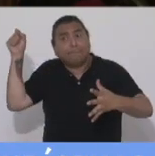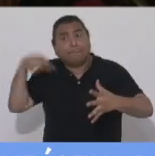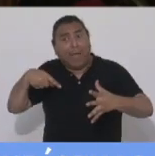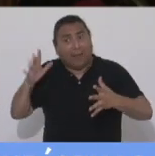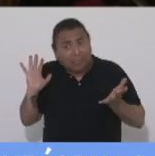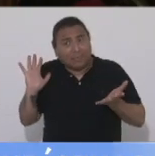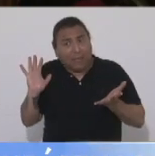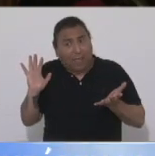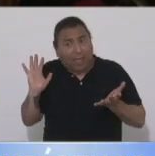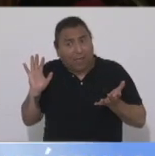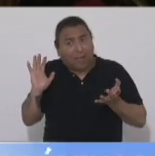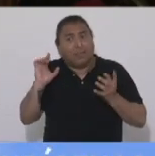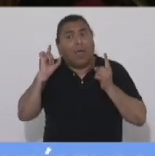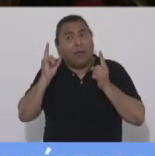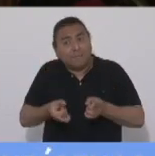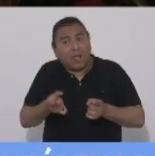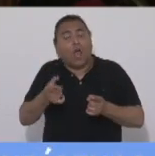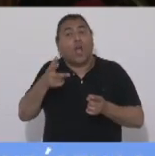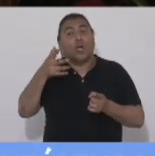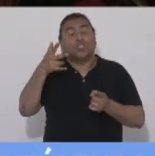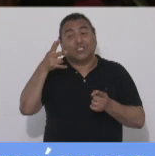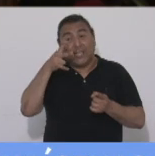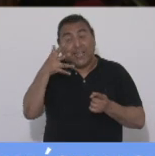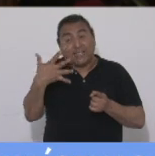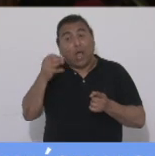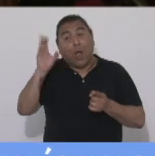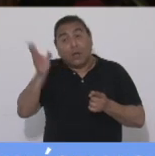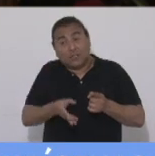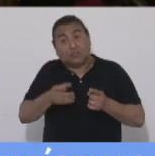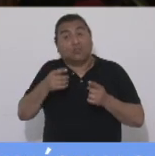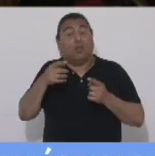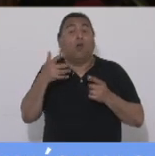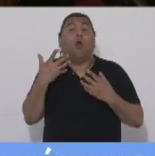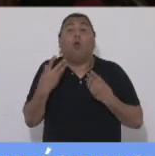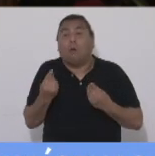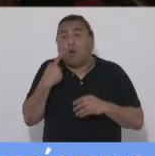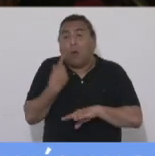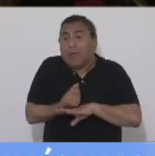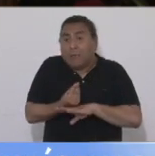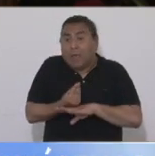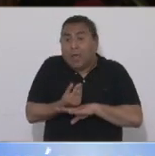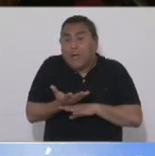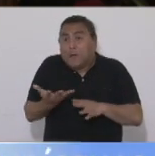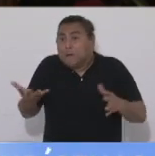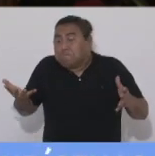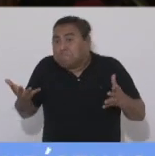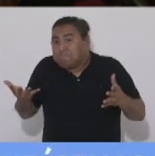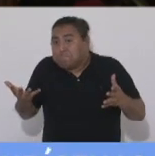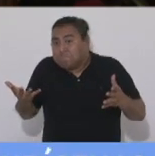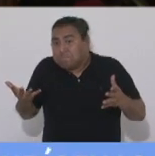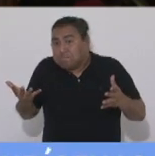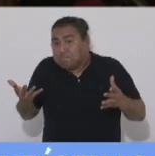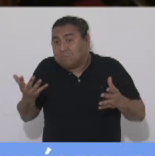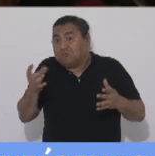Y el restante 85% sobrevive como puede, con el 15%